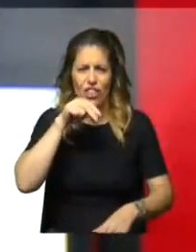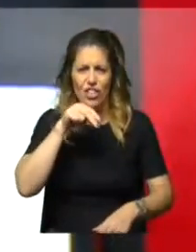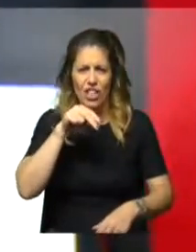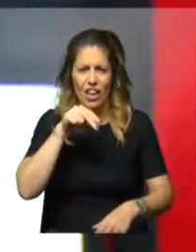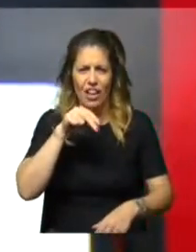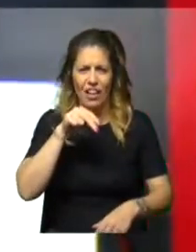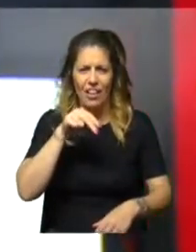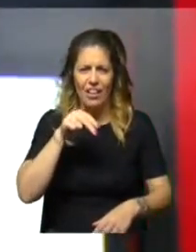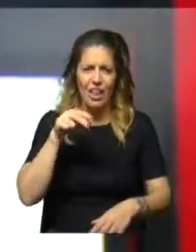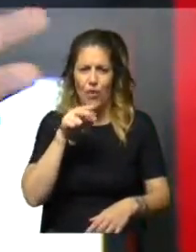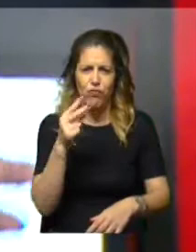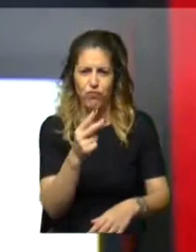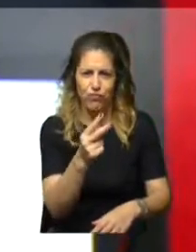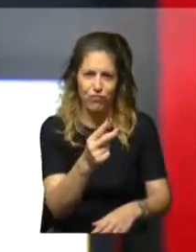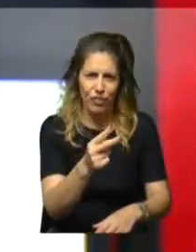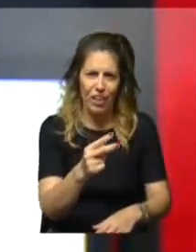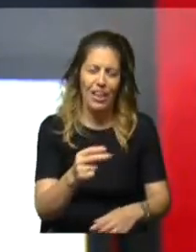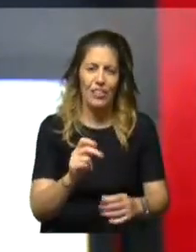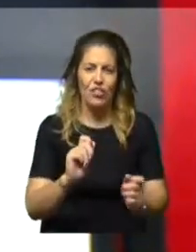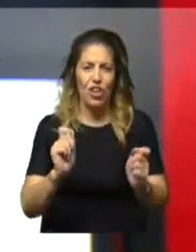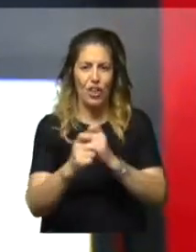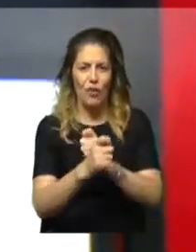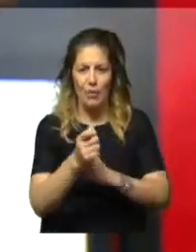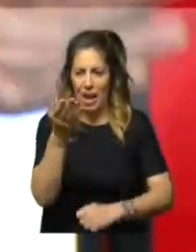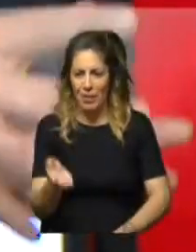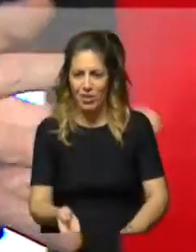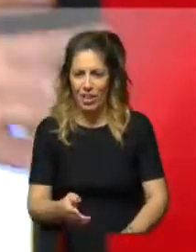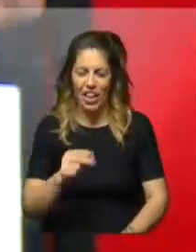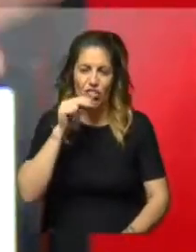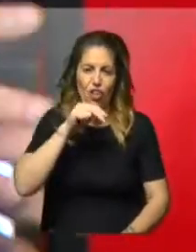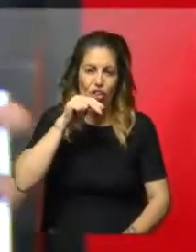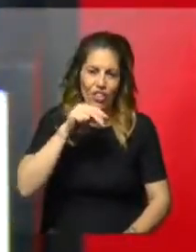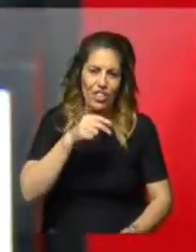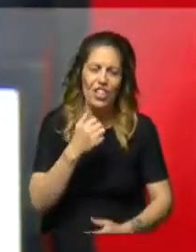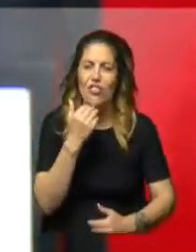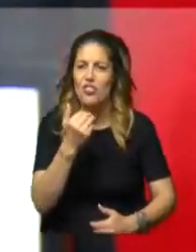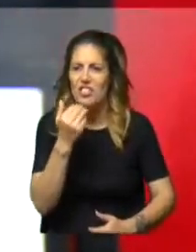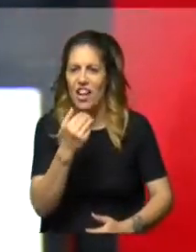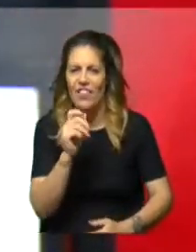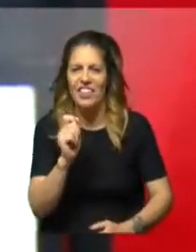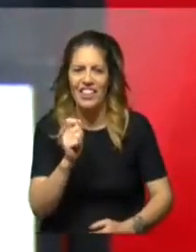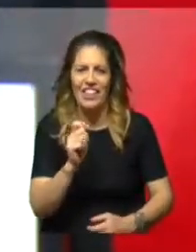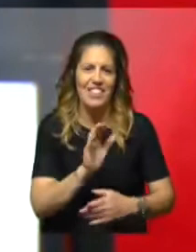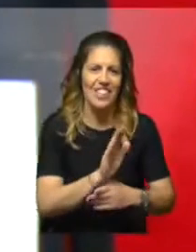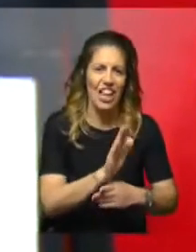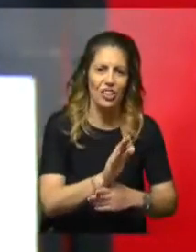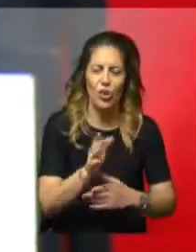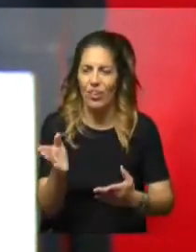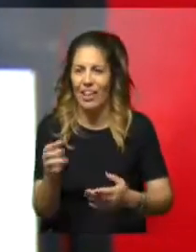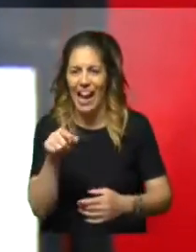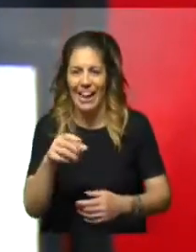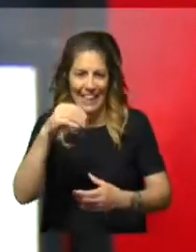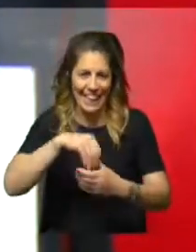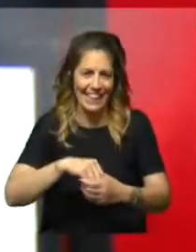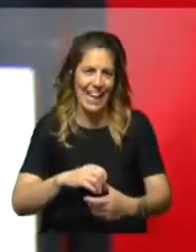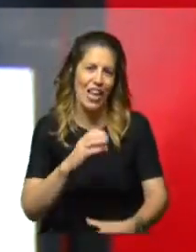de la bellota Entonces lo transformé el tipo en la ardilla y entonces no se sabe bien si es el actor o es la ardilla y ahí el humor cuenta porque